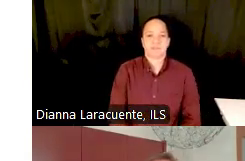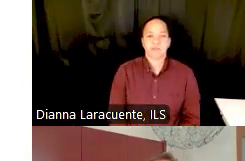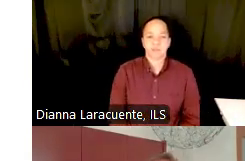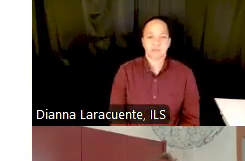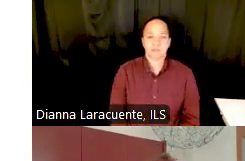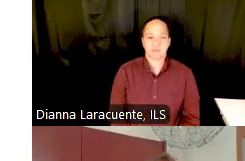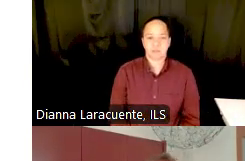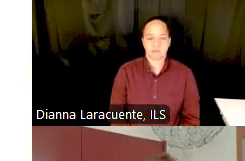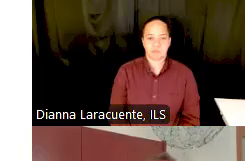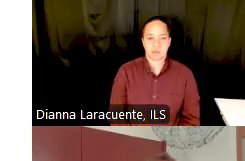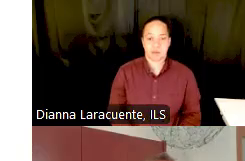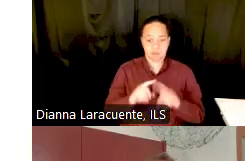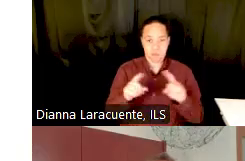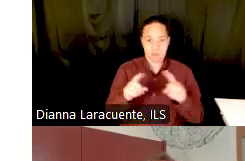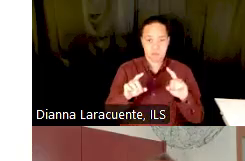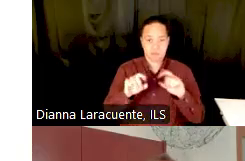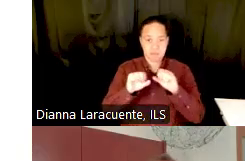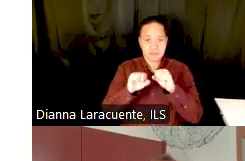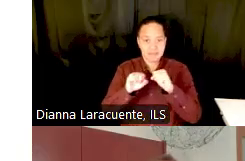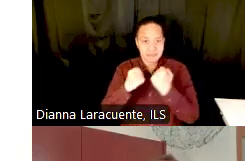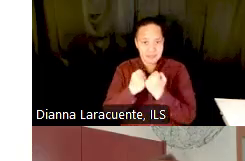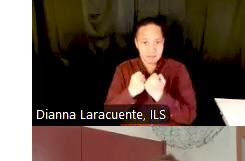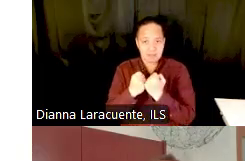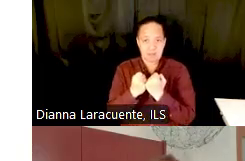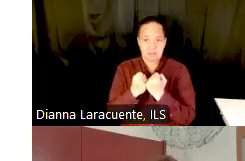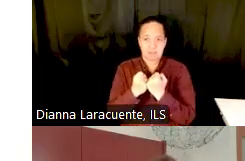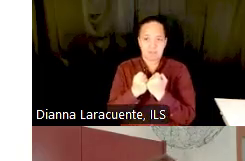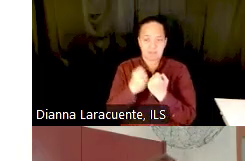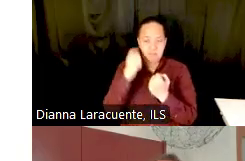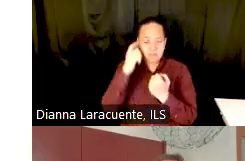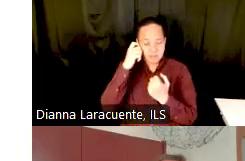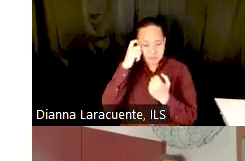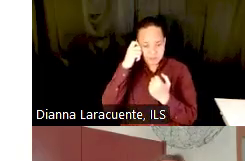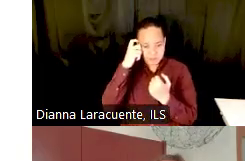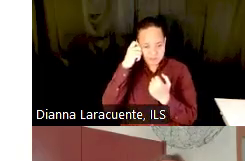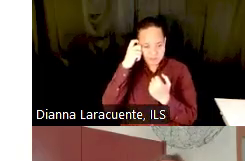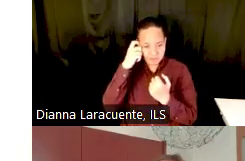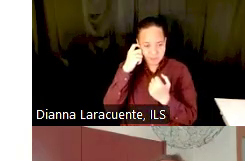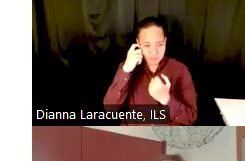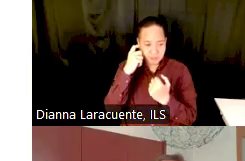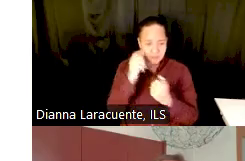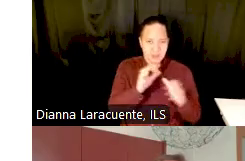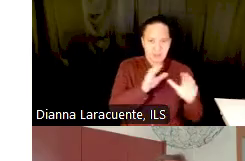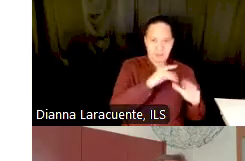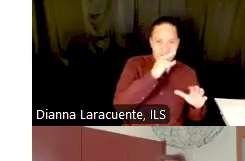Pero en el salón de clase, además de ver otra cosa en cuanto a niños y adolescentes, es